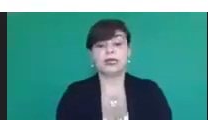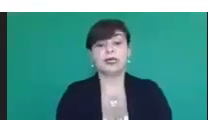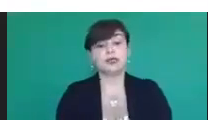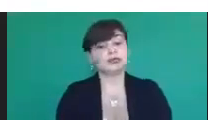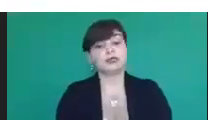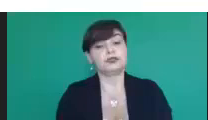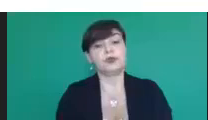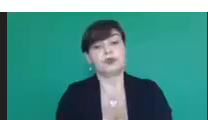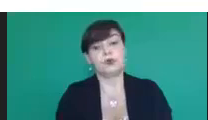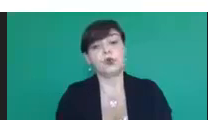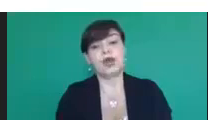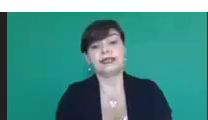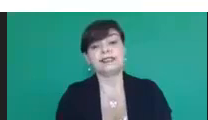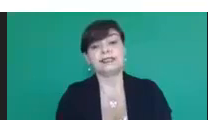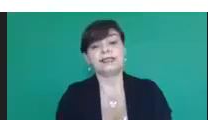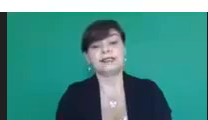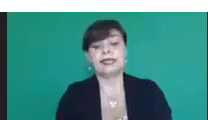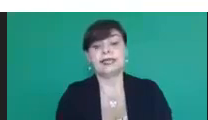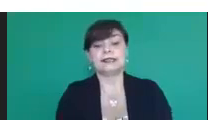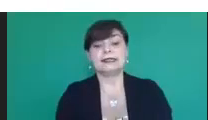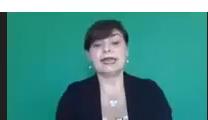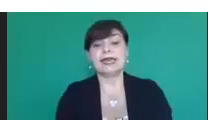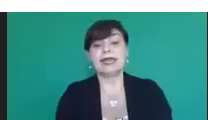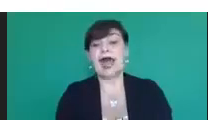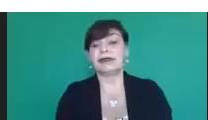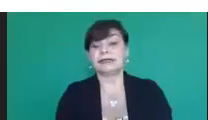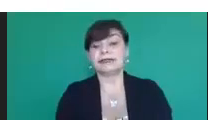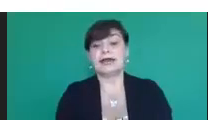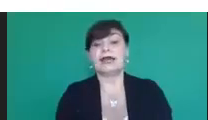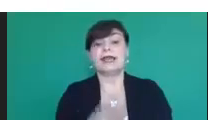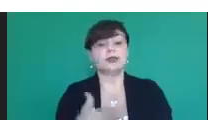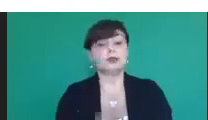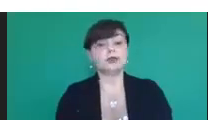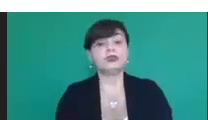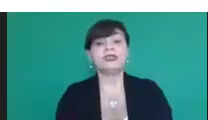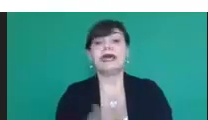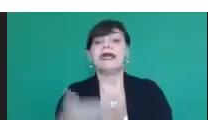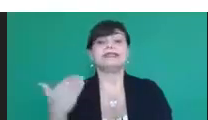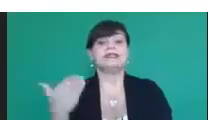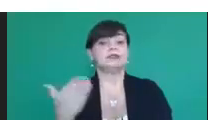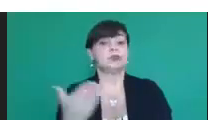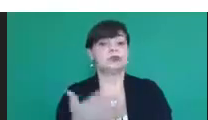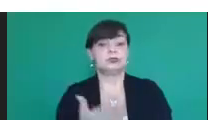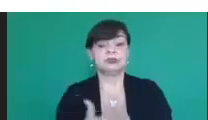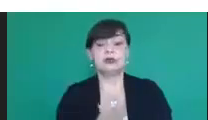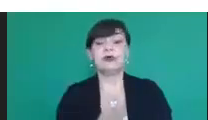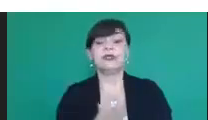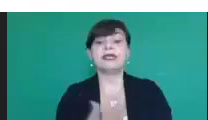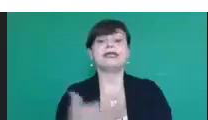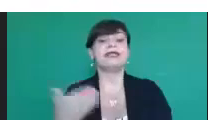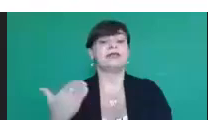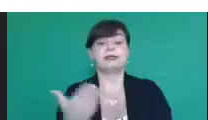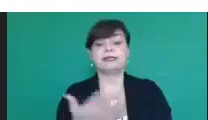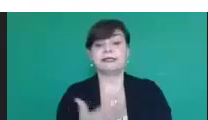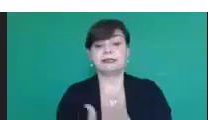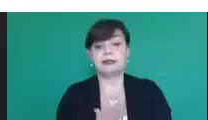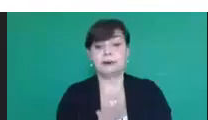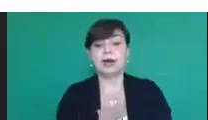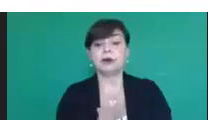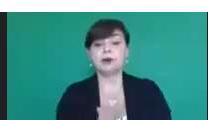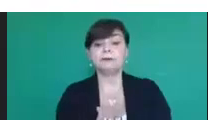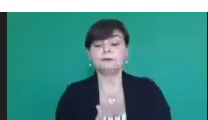no nos podemos jugar el chance de arriesgar la industria, las exportaciones, las fuentes de